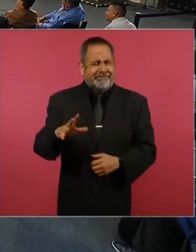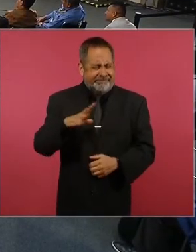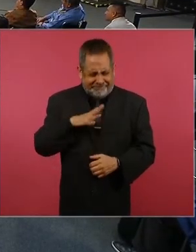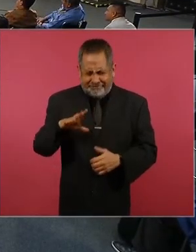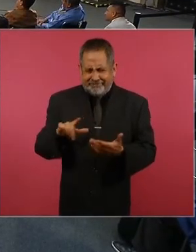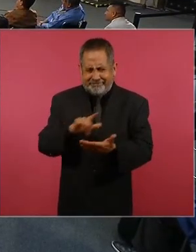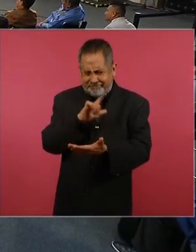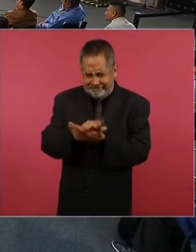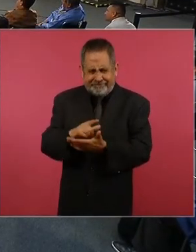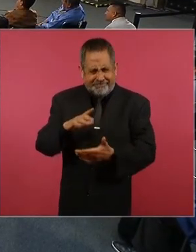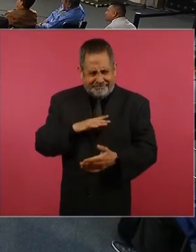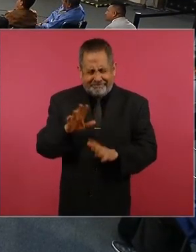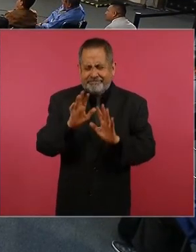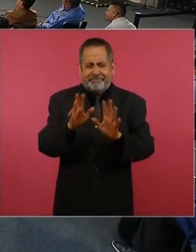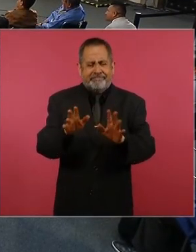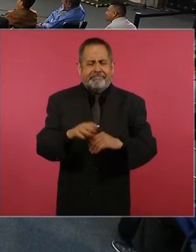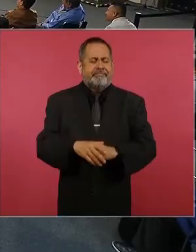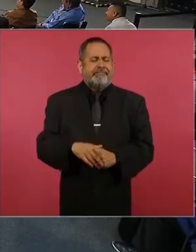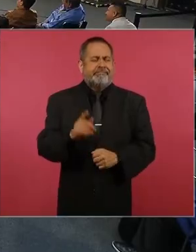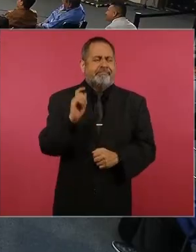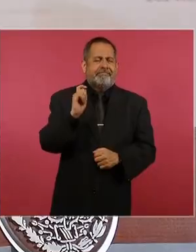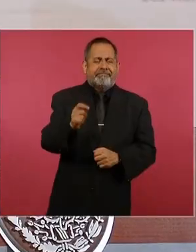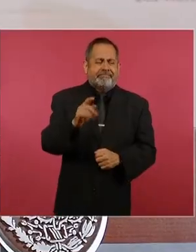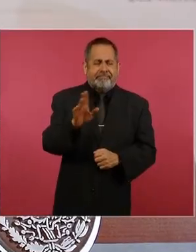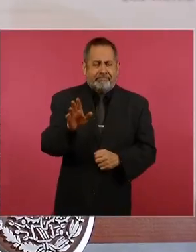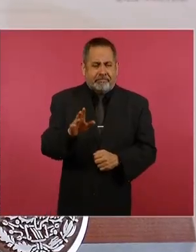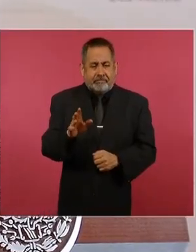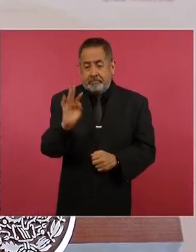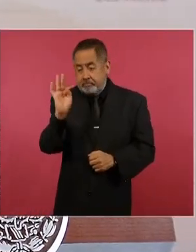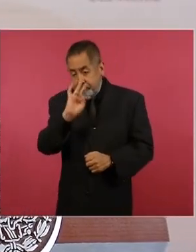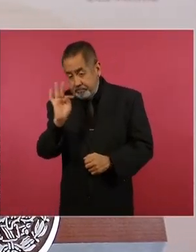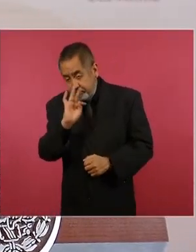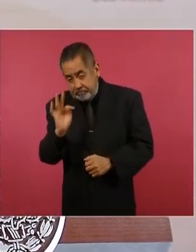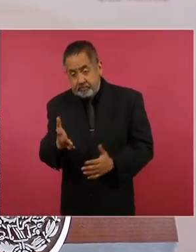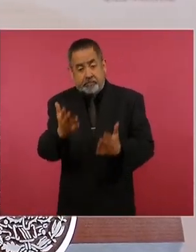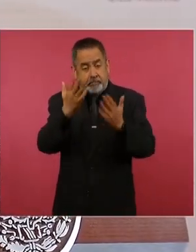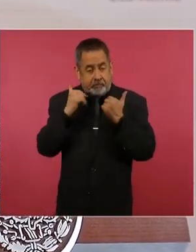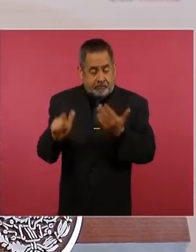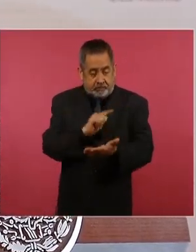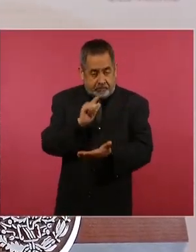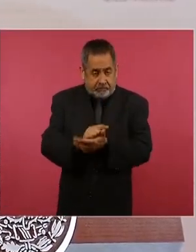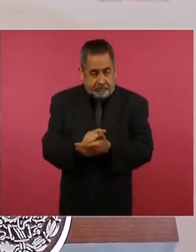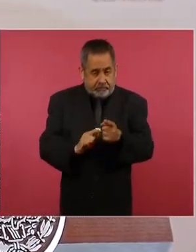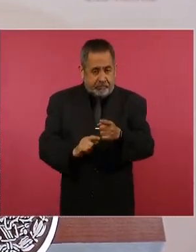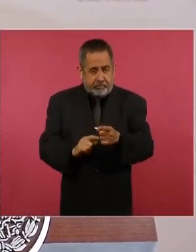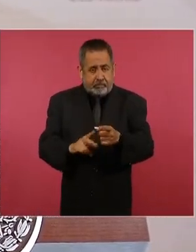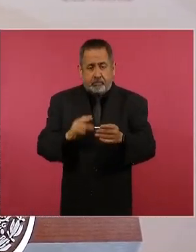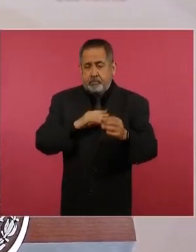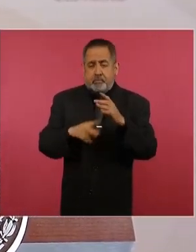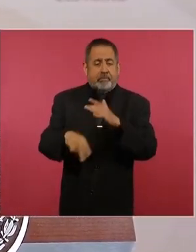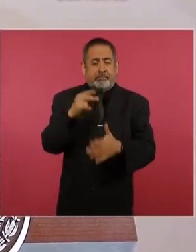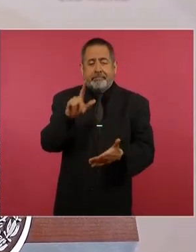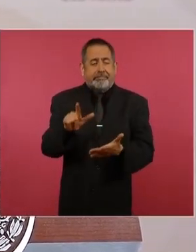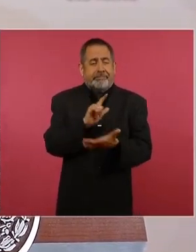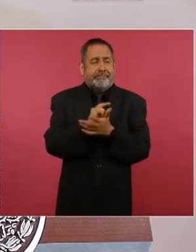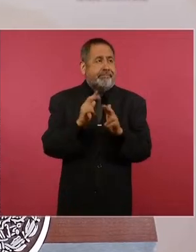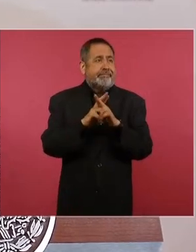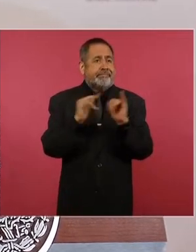ley. Pero además, si no hay ley, ¿sí? No existe ninguna